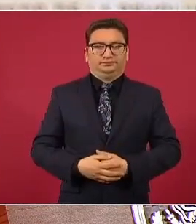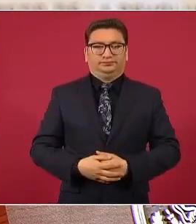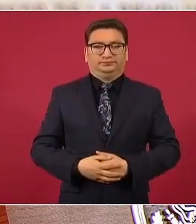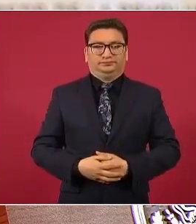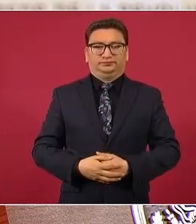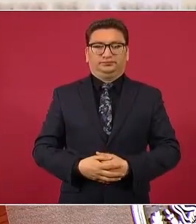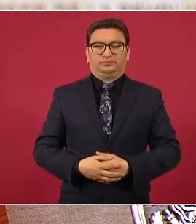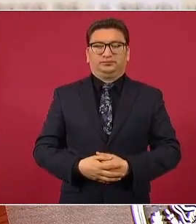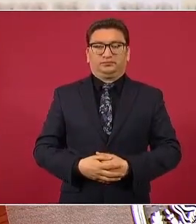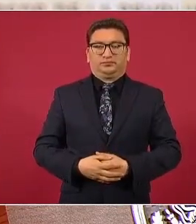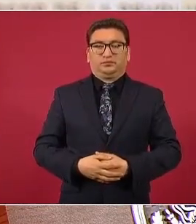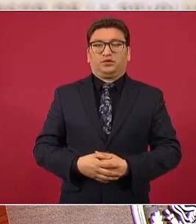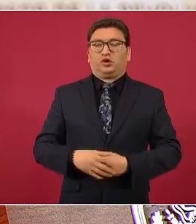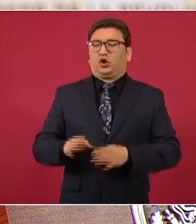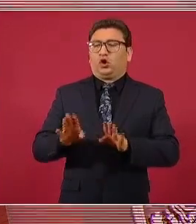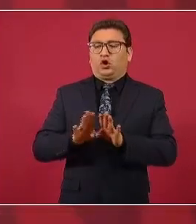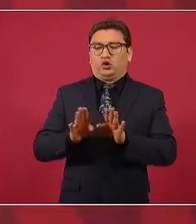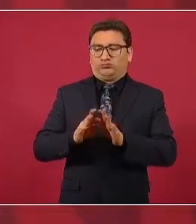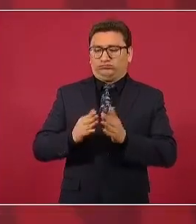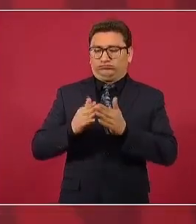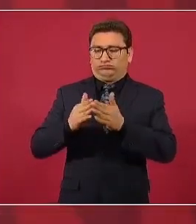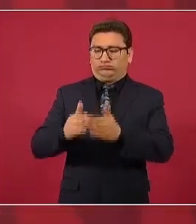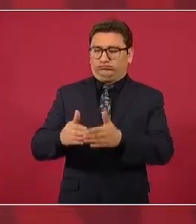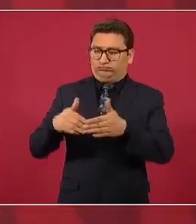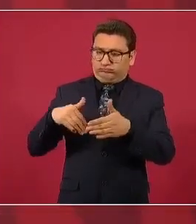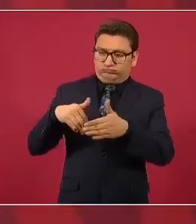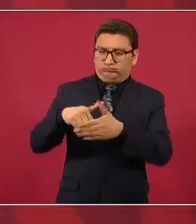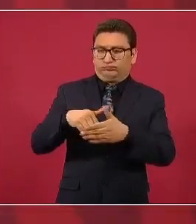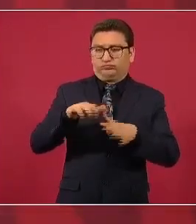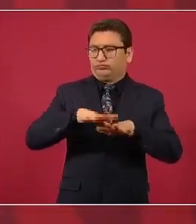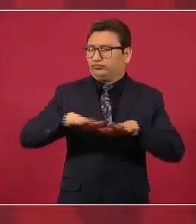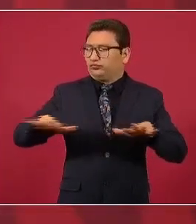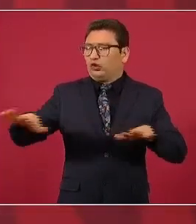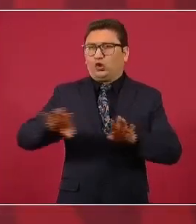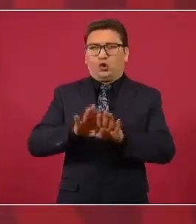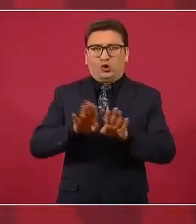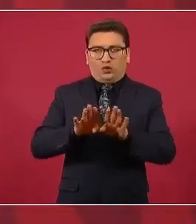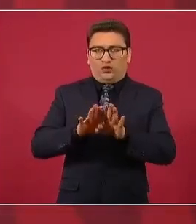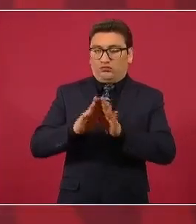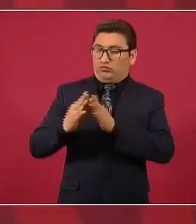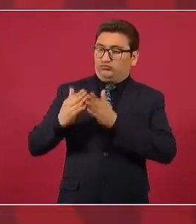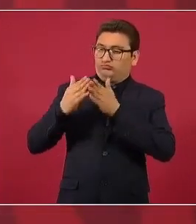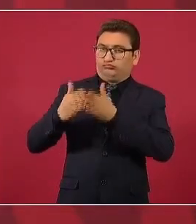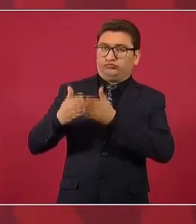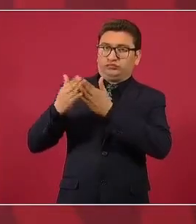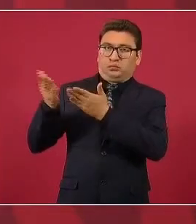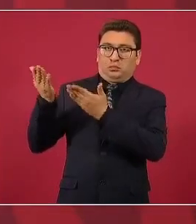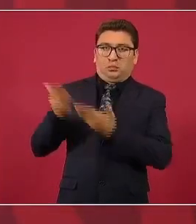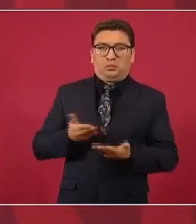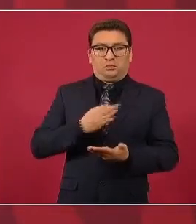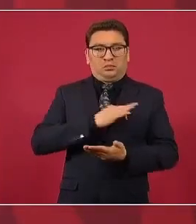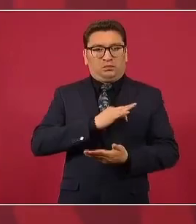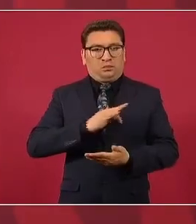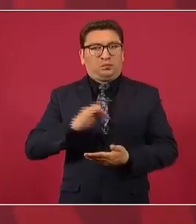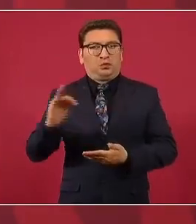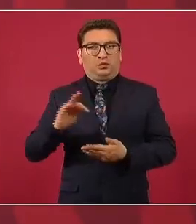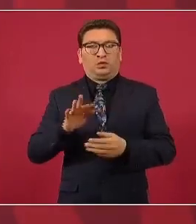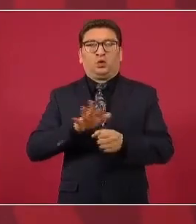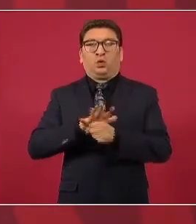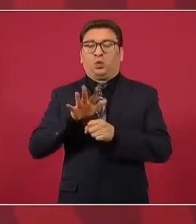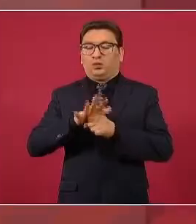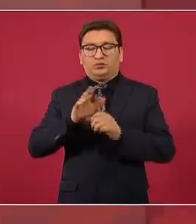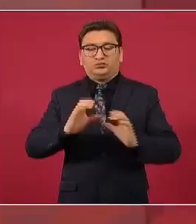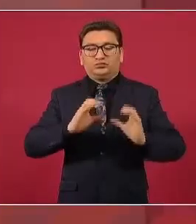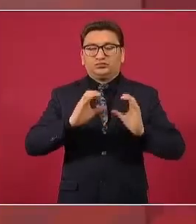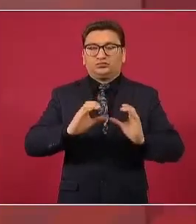en qué condiciones el puerto, qué tipo de buques pueden llegar de conformidad con el calado,